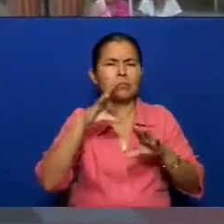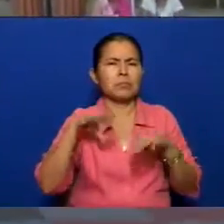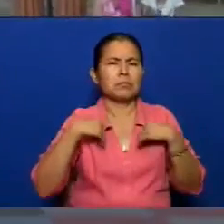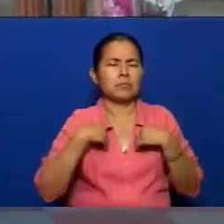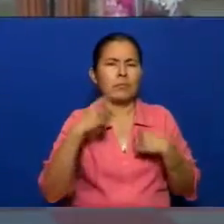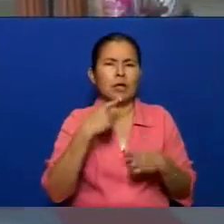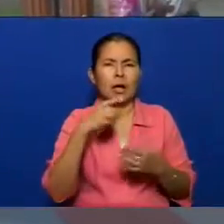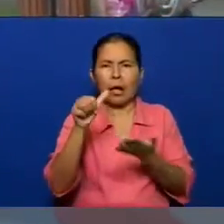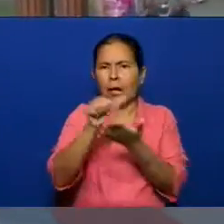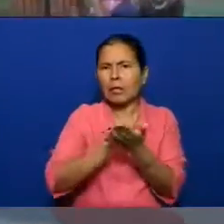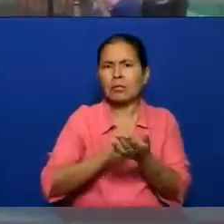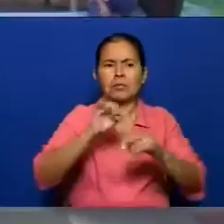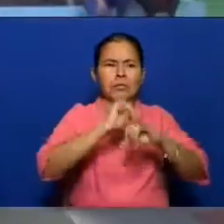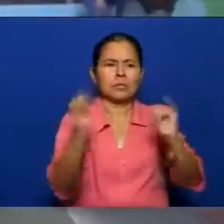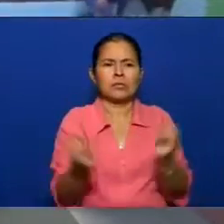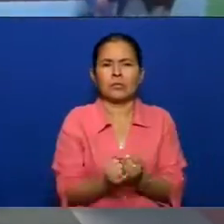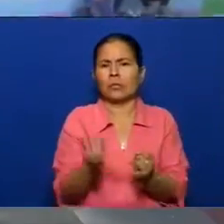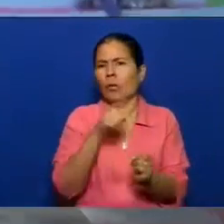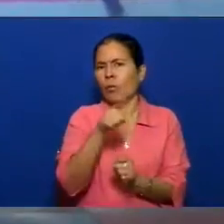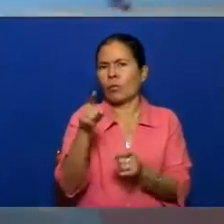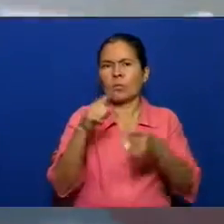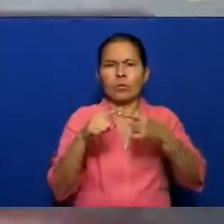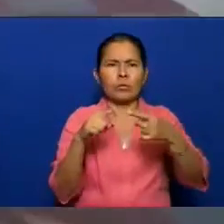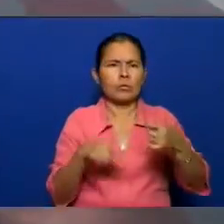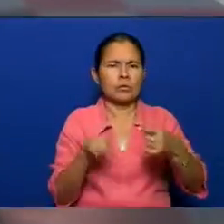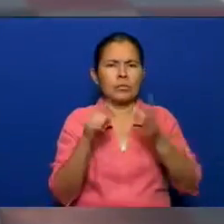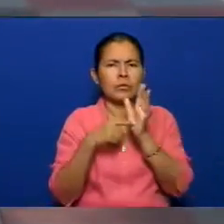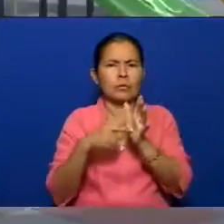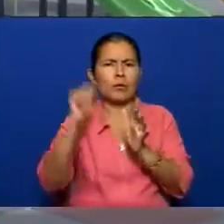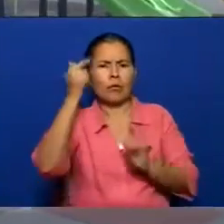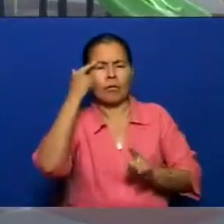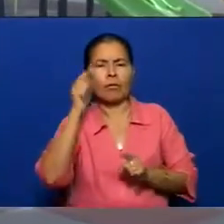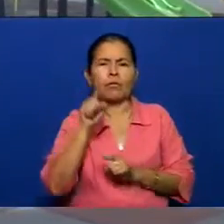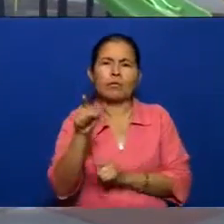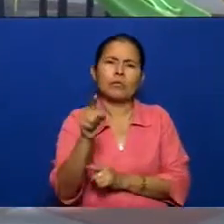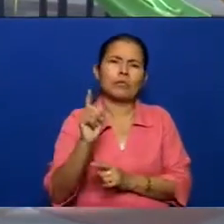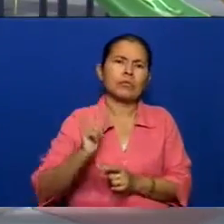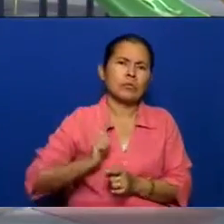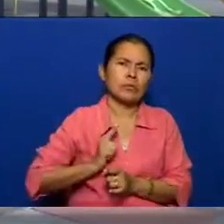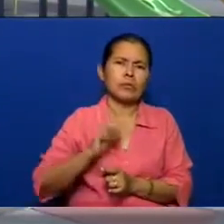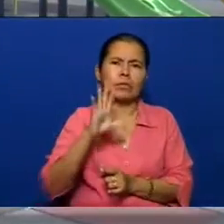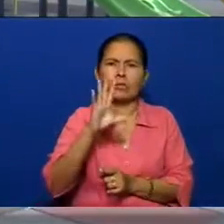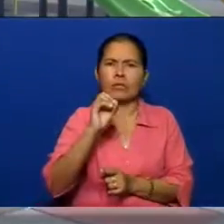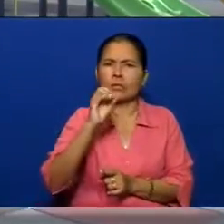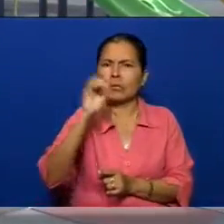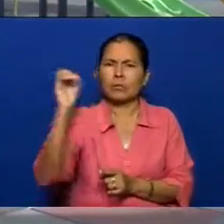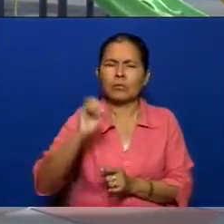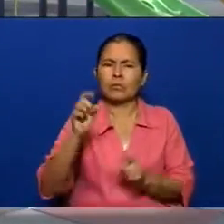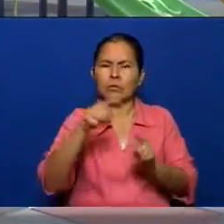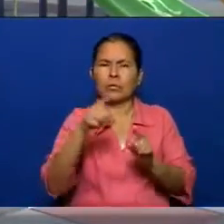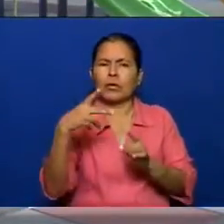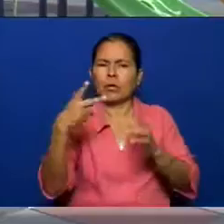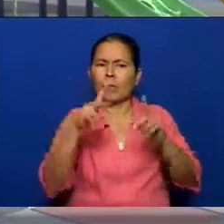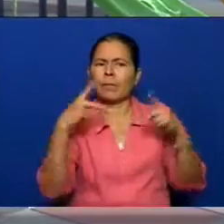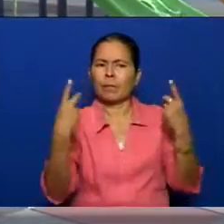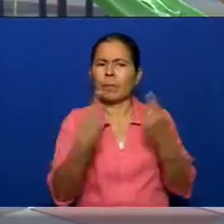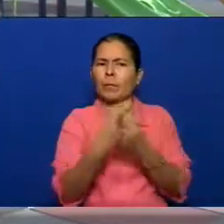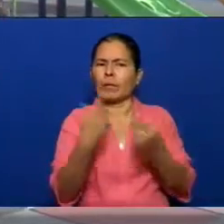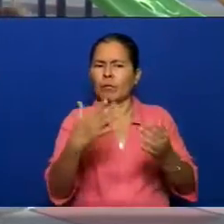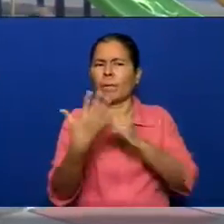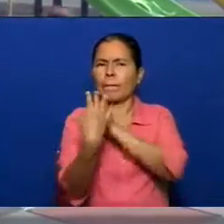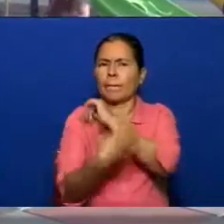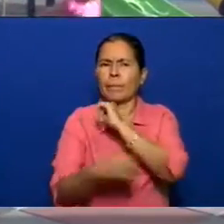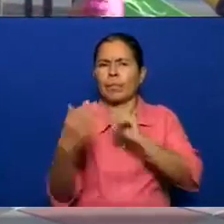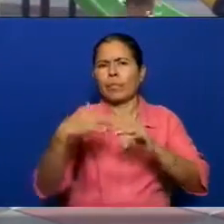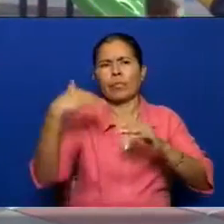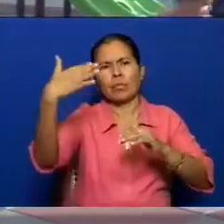decir, usted está con 50% de población en pobreza, quiero que al 2030